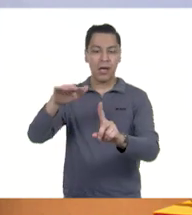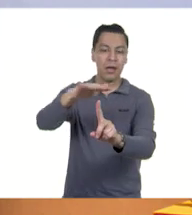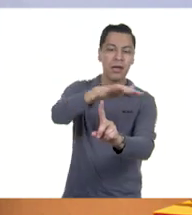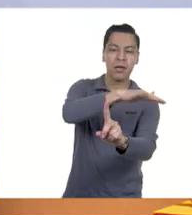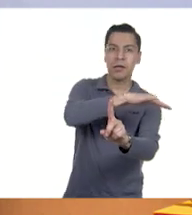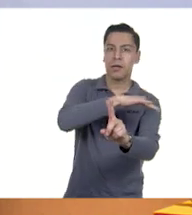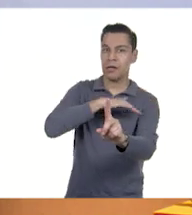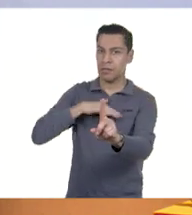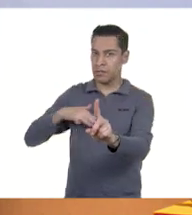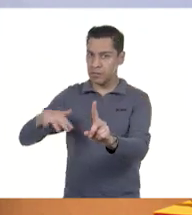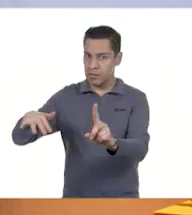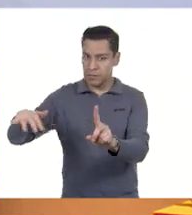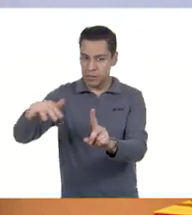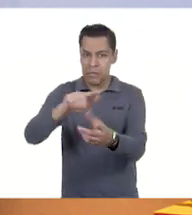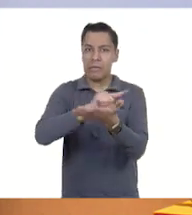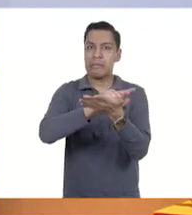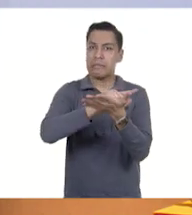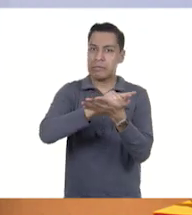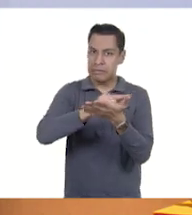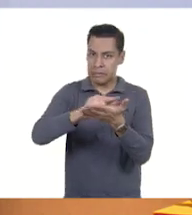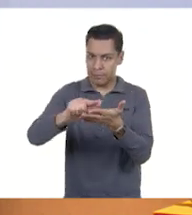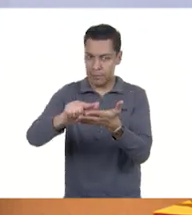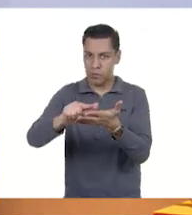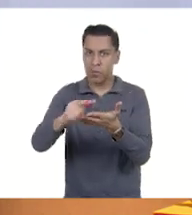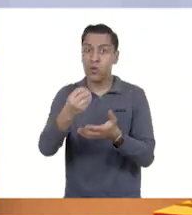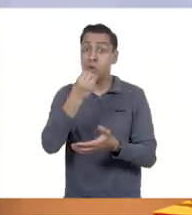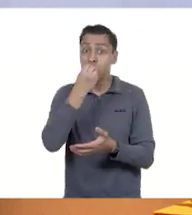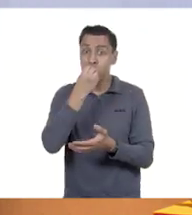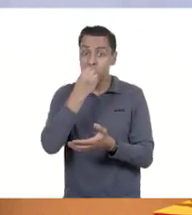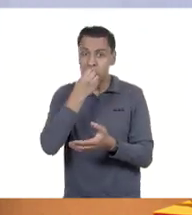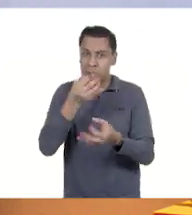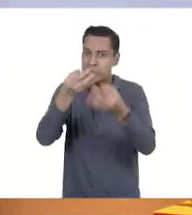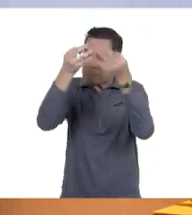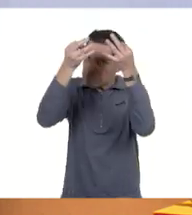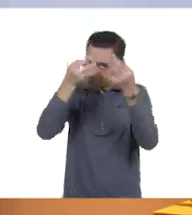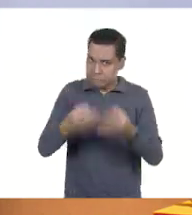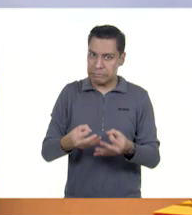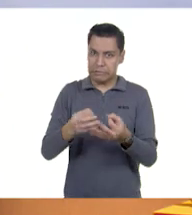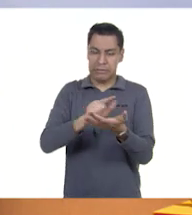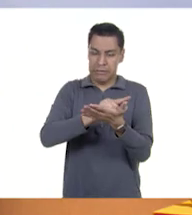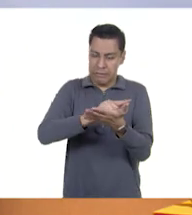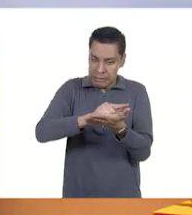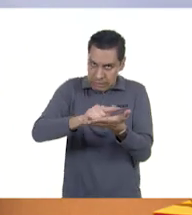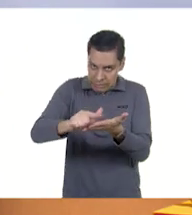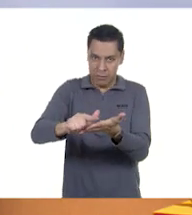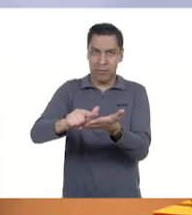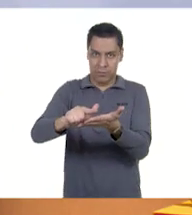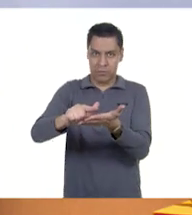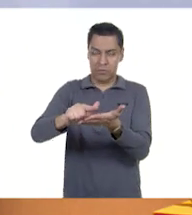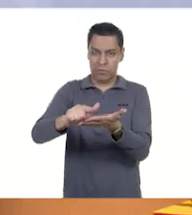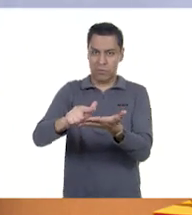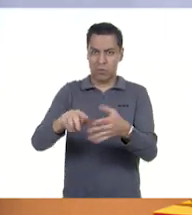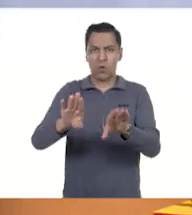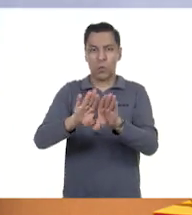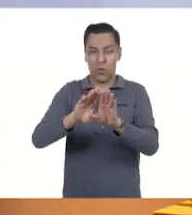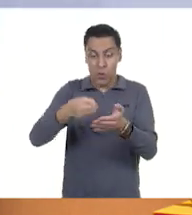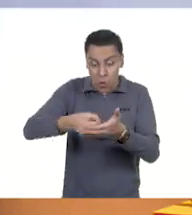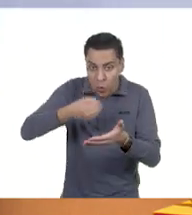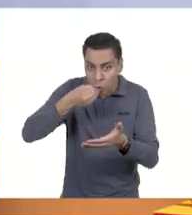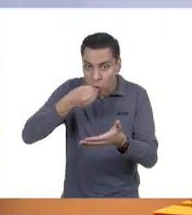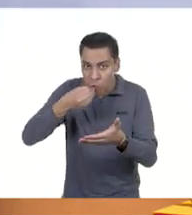alrededor, incluso los alimentos, en perfectas condiciones para poderlos ingerir. Por